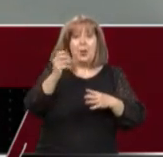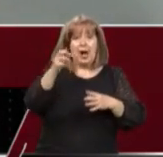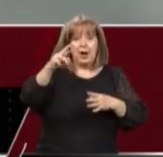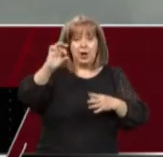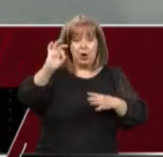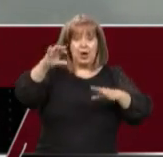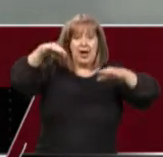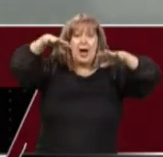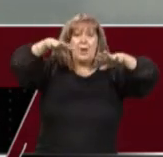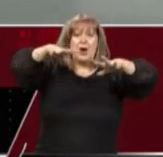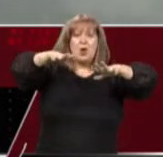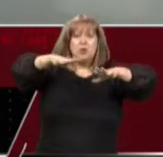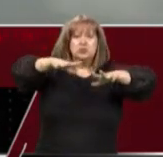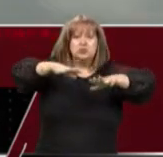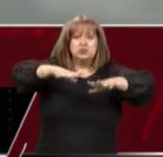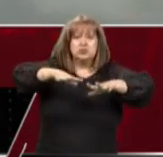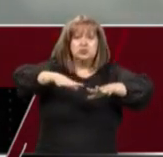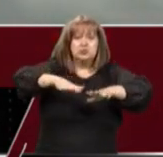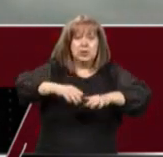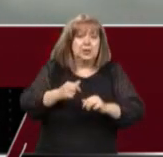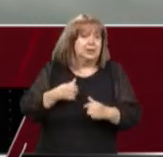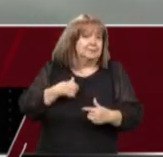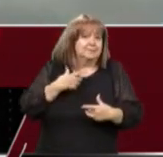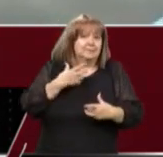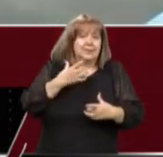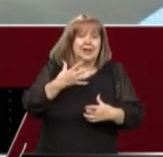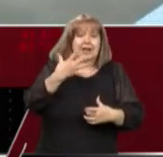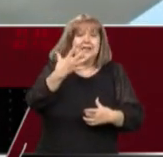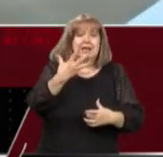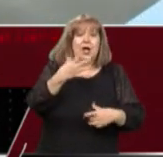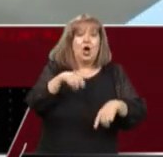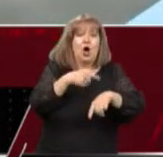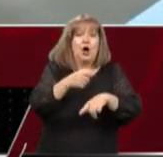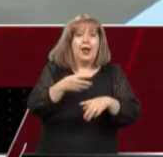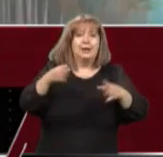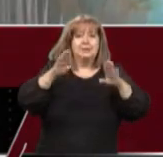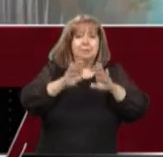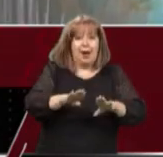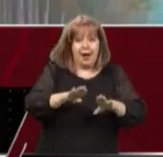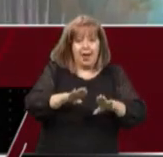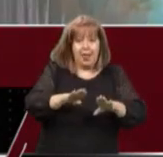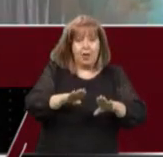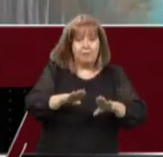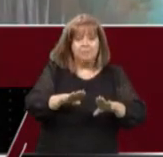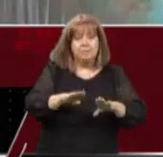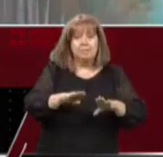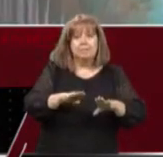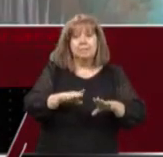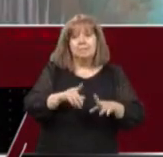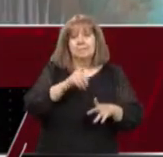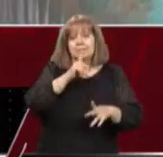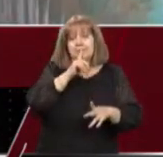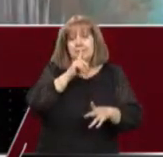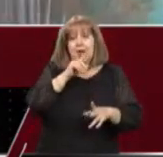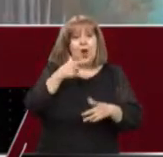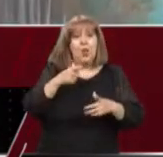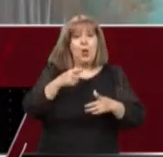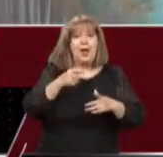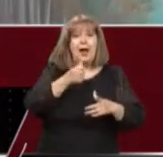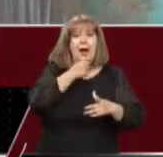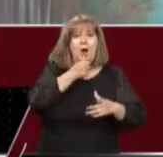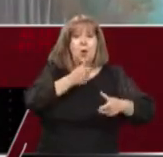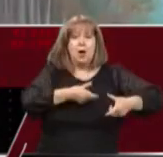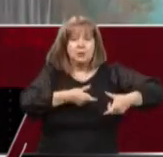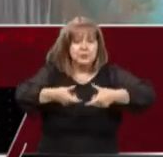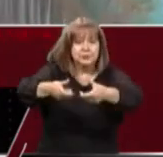entonces realmente ha estado parada las plantas por más de cinco horas esto es muchísimo para para poder